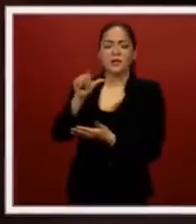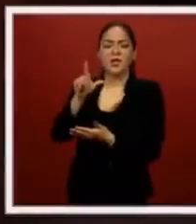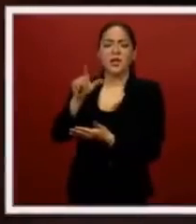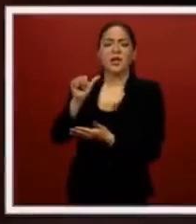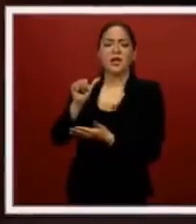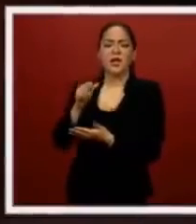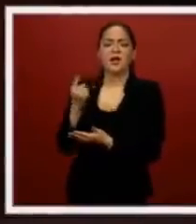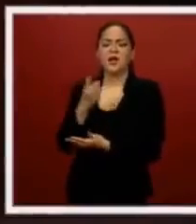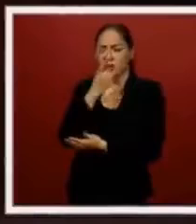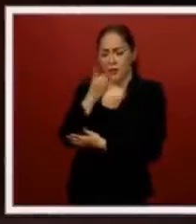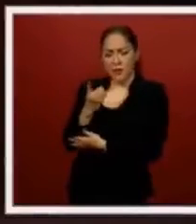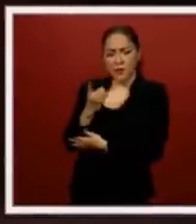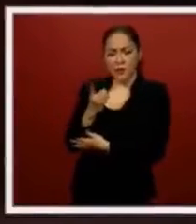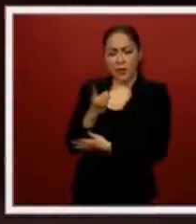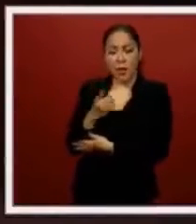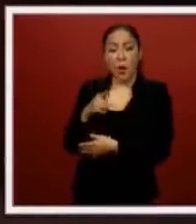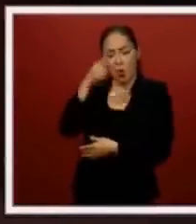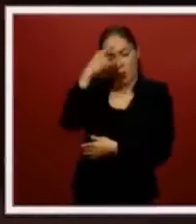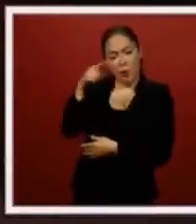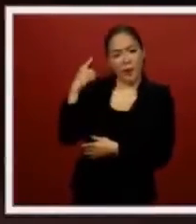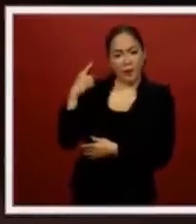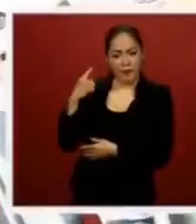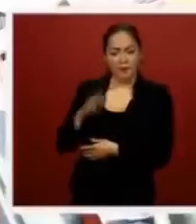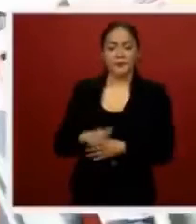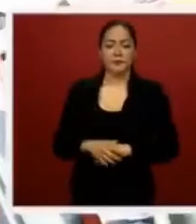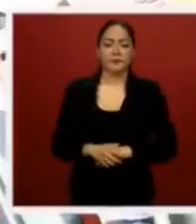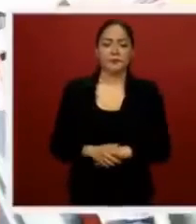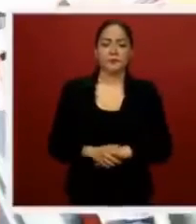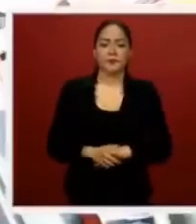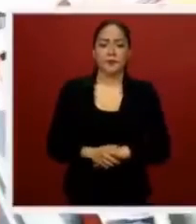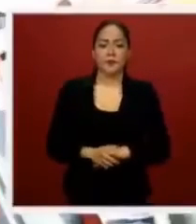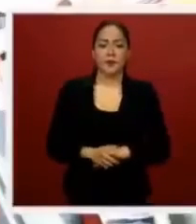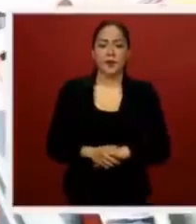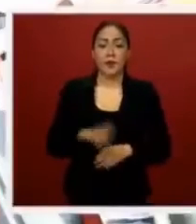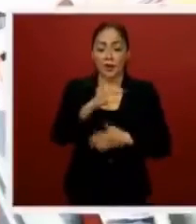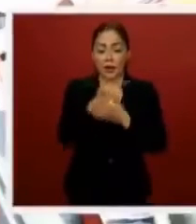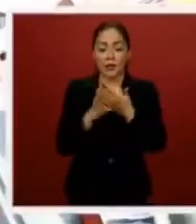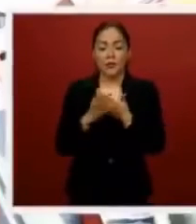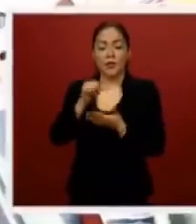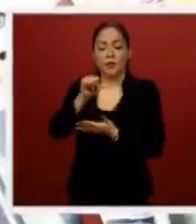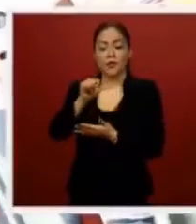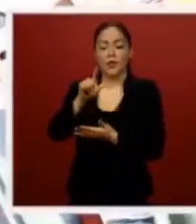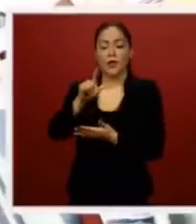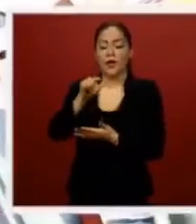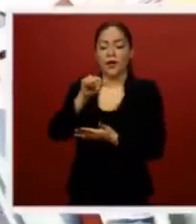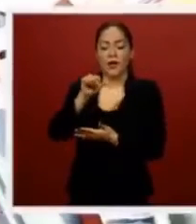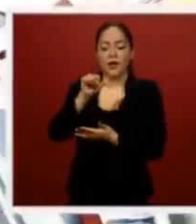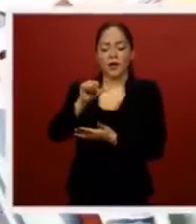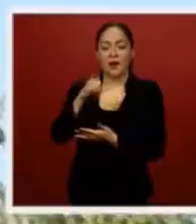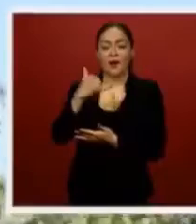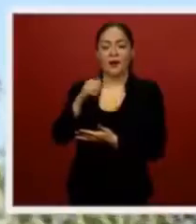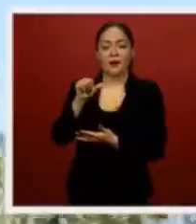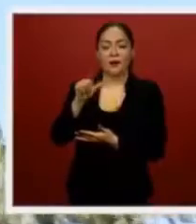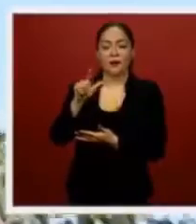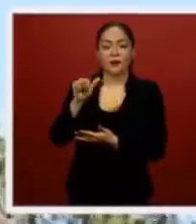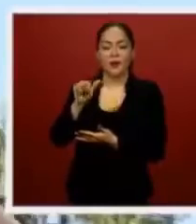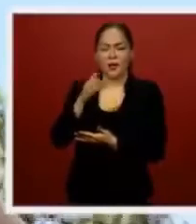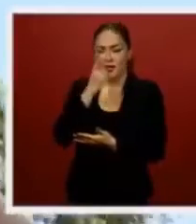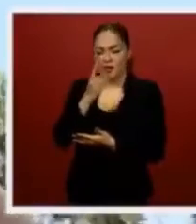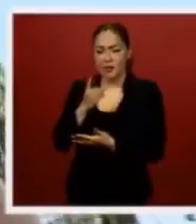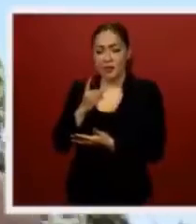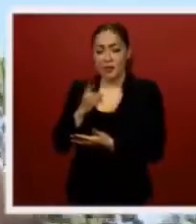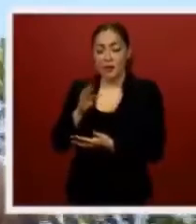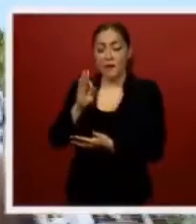Ayala? Es muy sencillo. El plan de Ayala dice que Madero ya no quiso